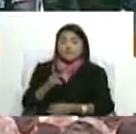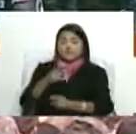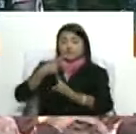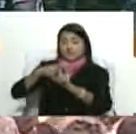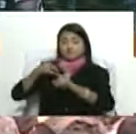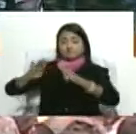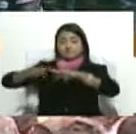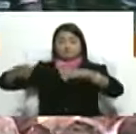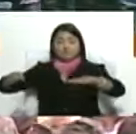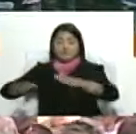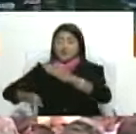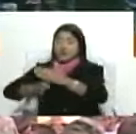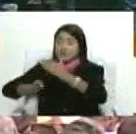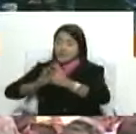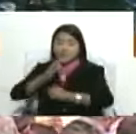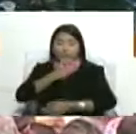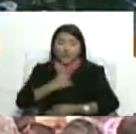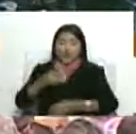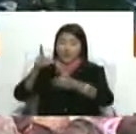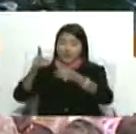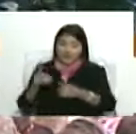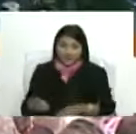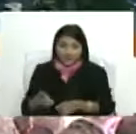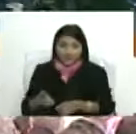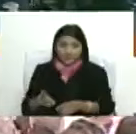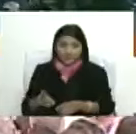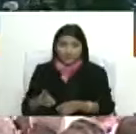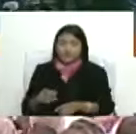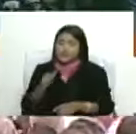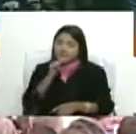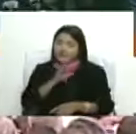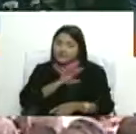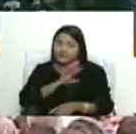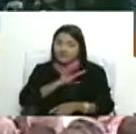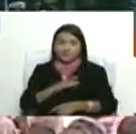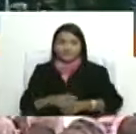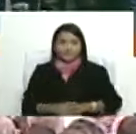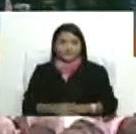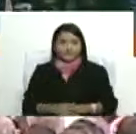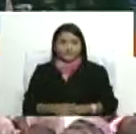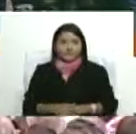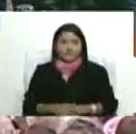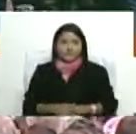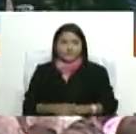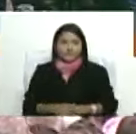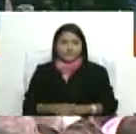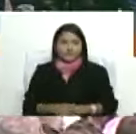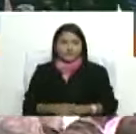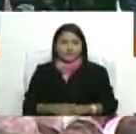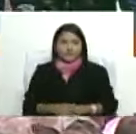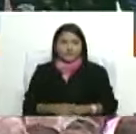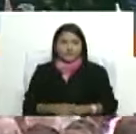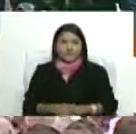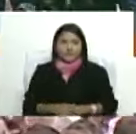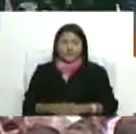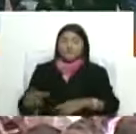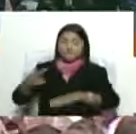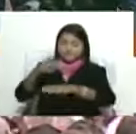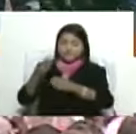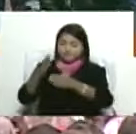que debe ser primero delimitado y en última instancia debe ser delimitado Pero ese mar cuando se